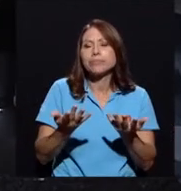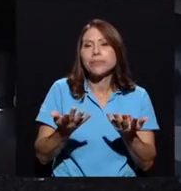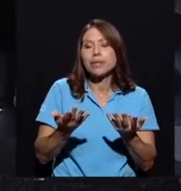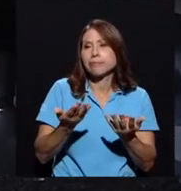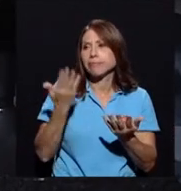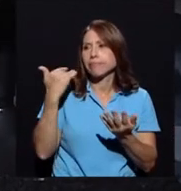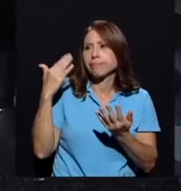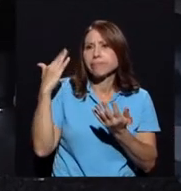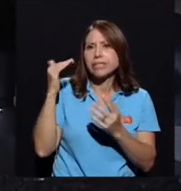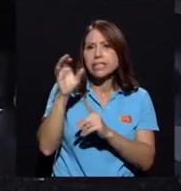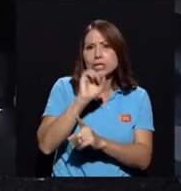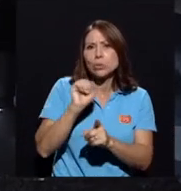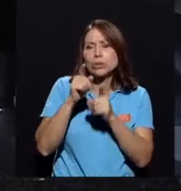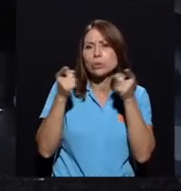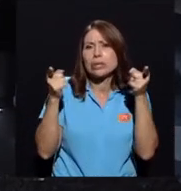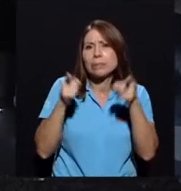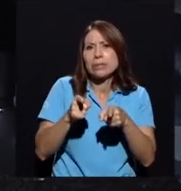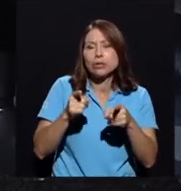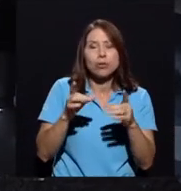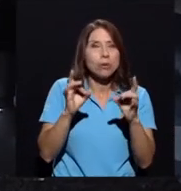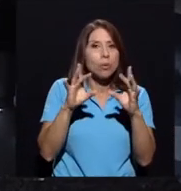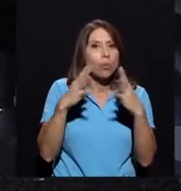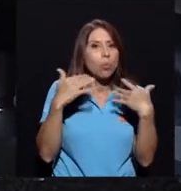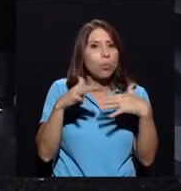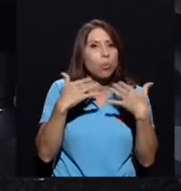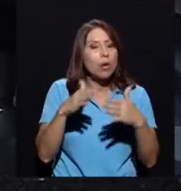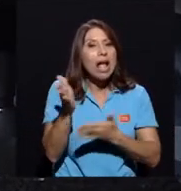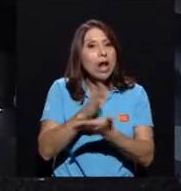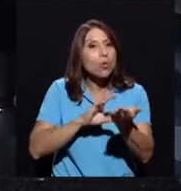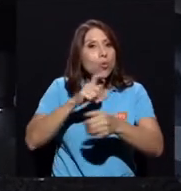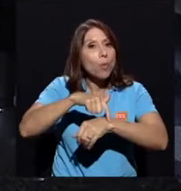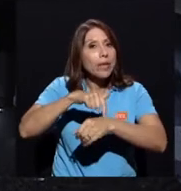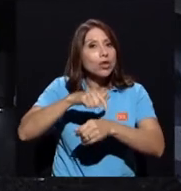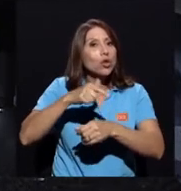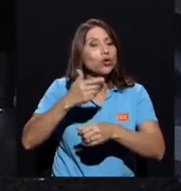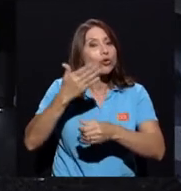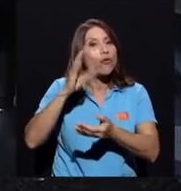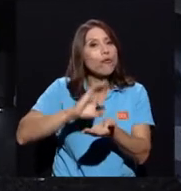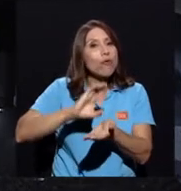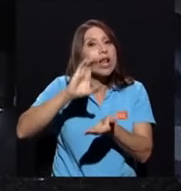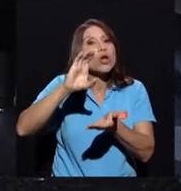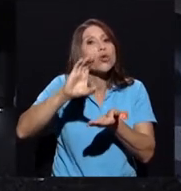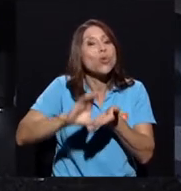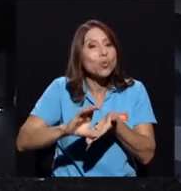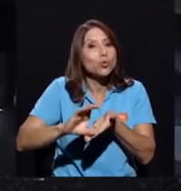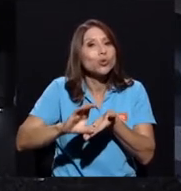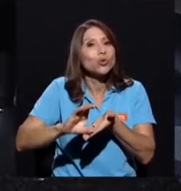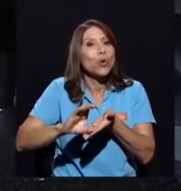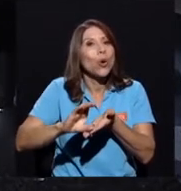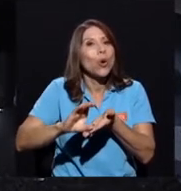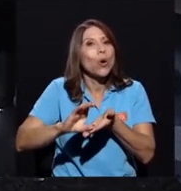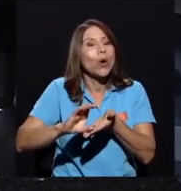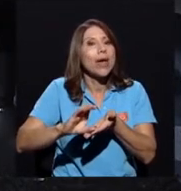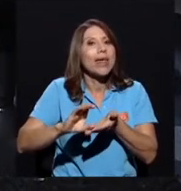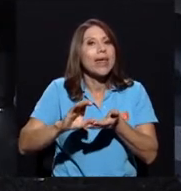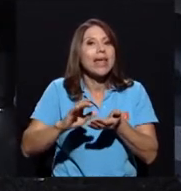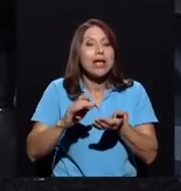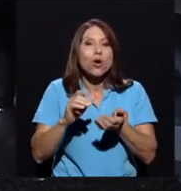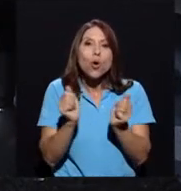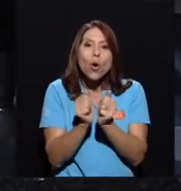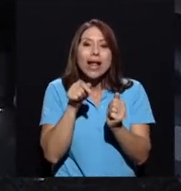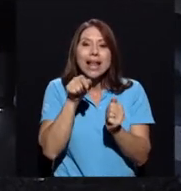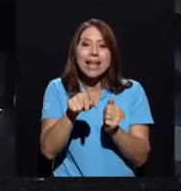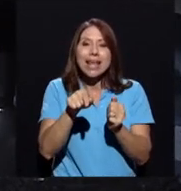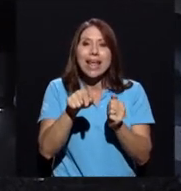el curso de inmersión de los estudiantes universitarios a la economía